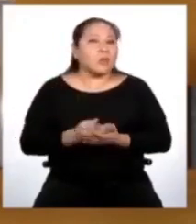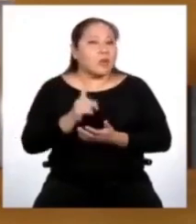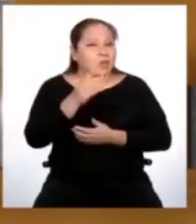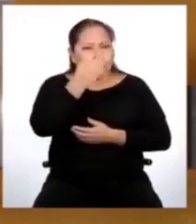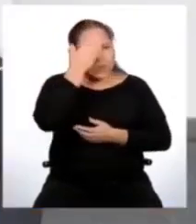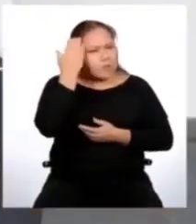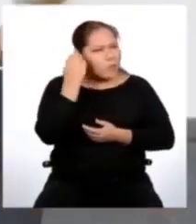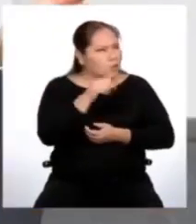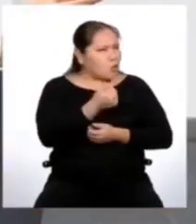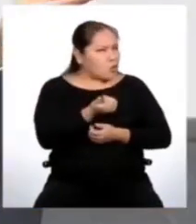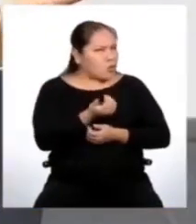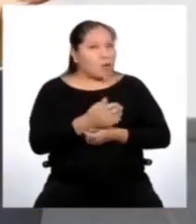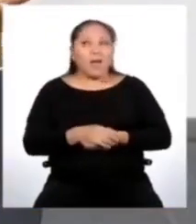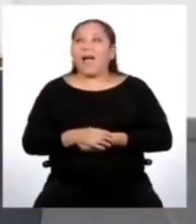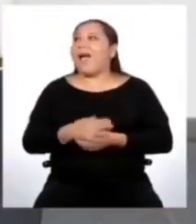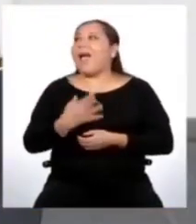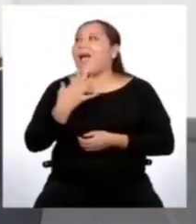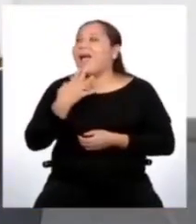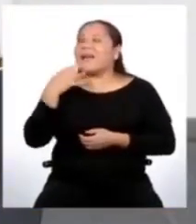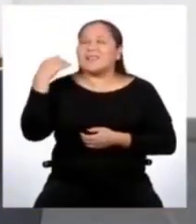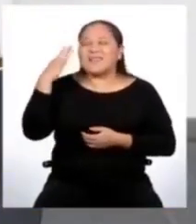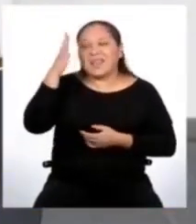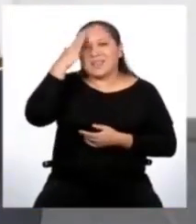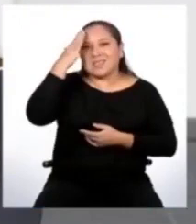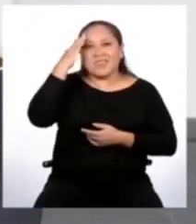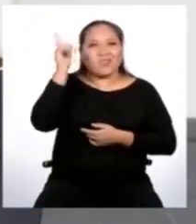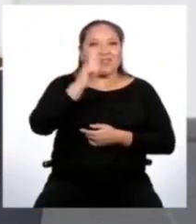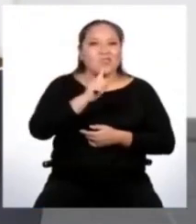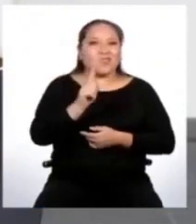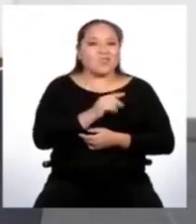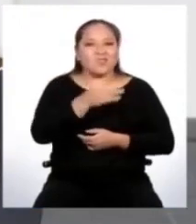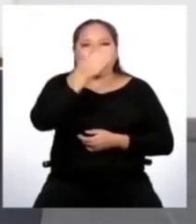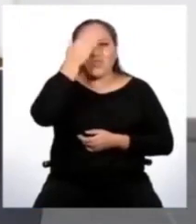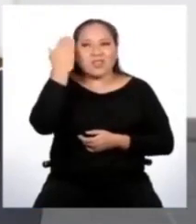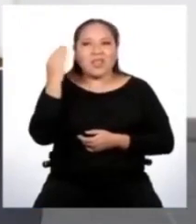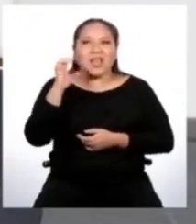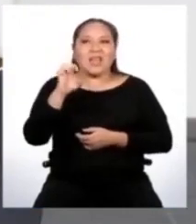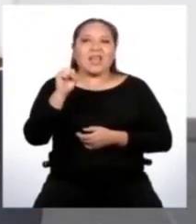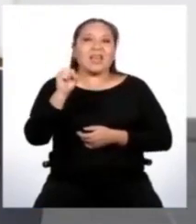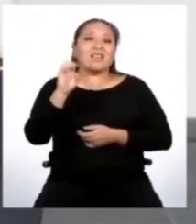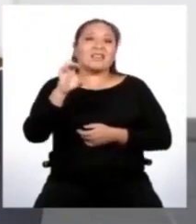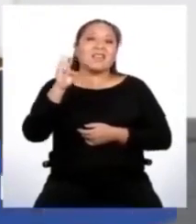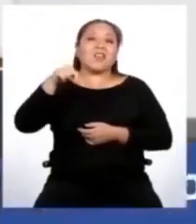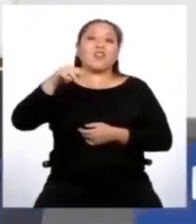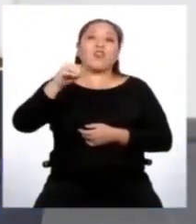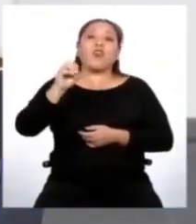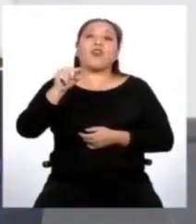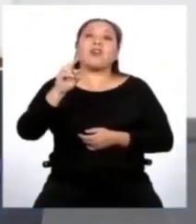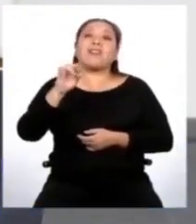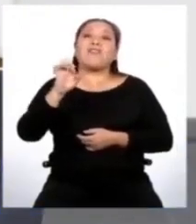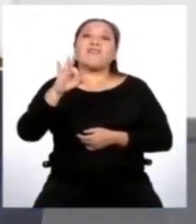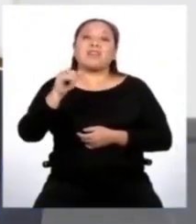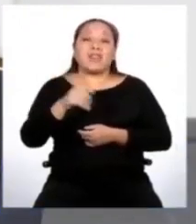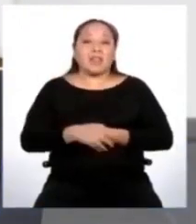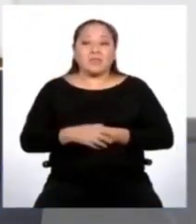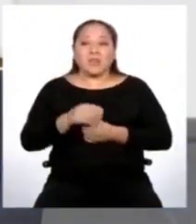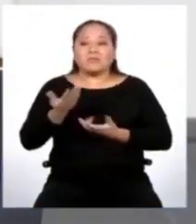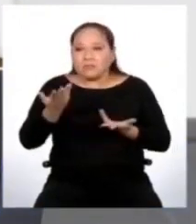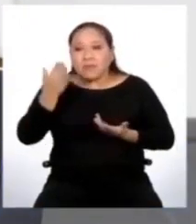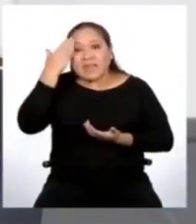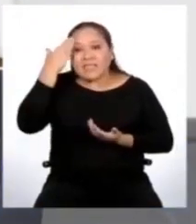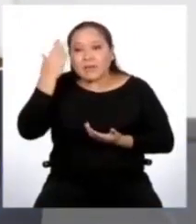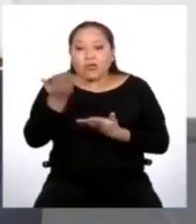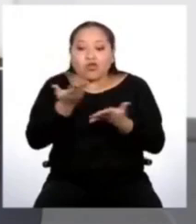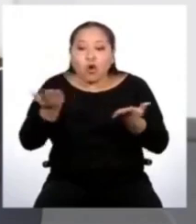alto? Ya sé que falta. No podemos quedarnos sin escenografía. Si no, no sabremos dónde se desarrolla la